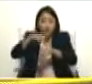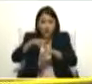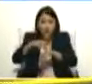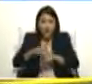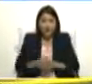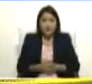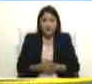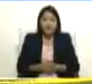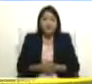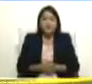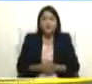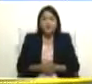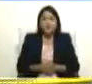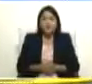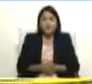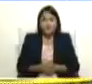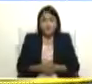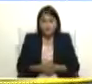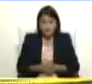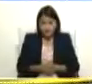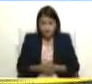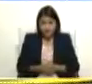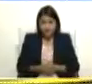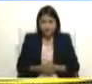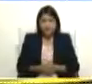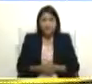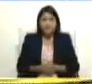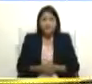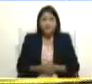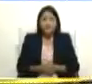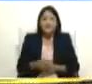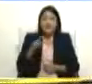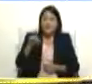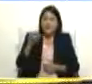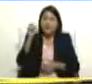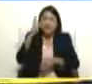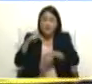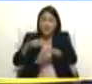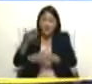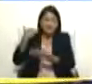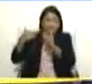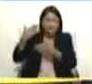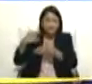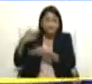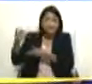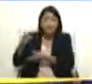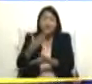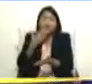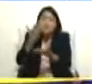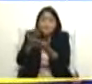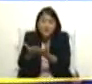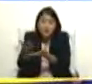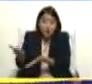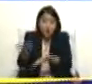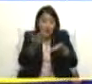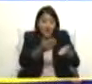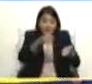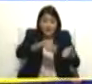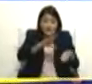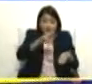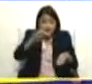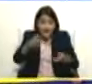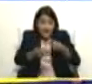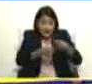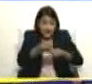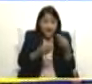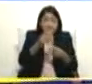por unanimidad trajo al Consejo Nacional Electoral la solicitud de